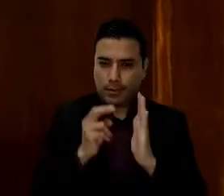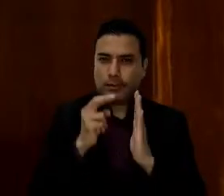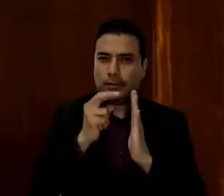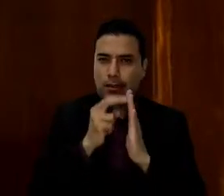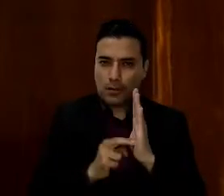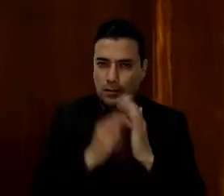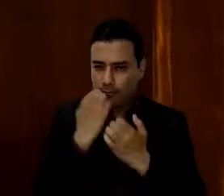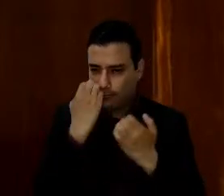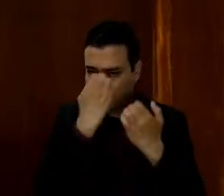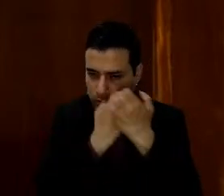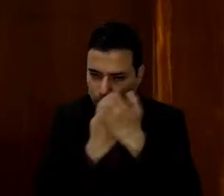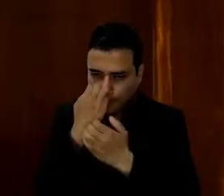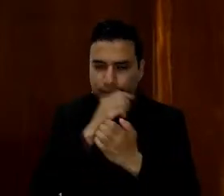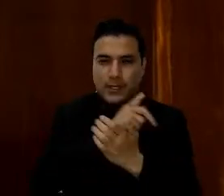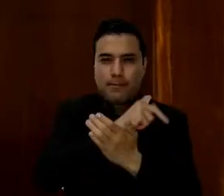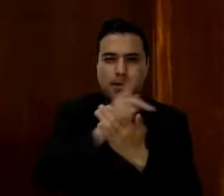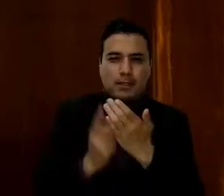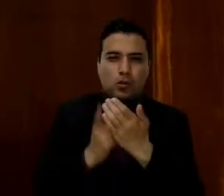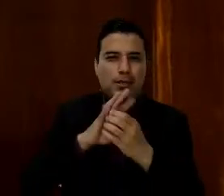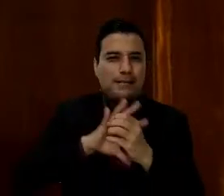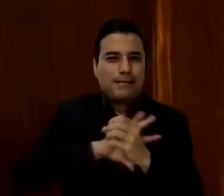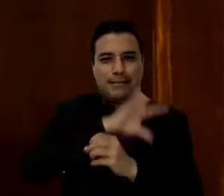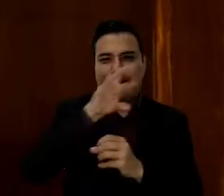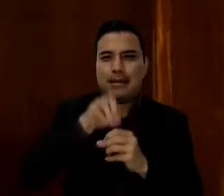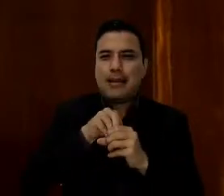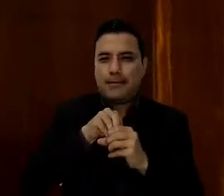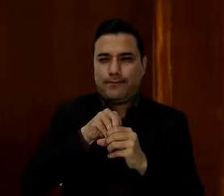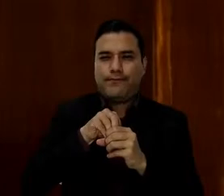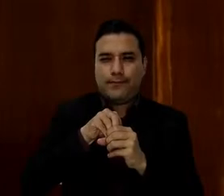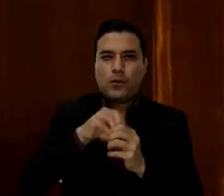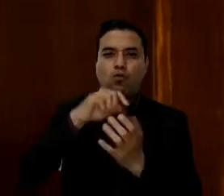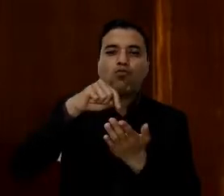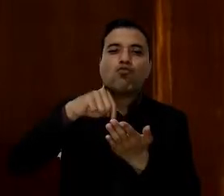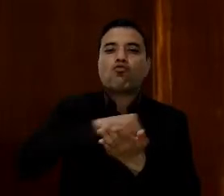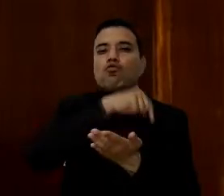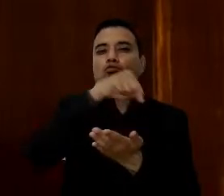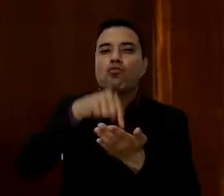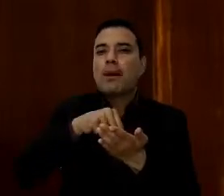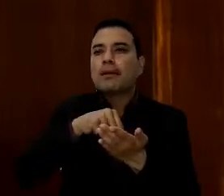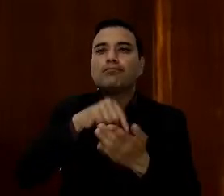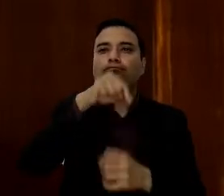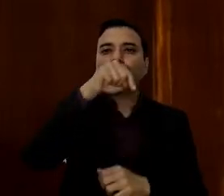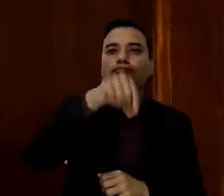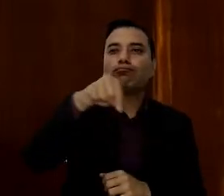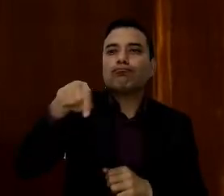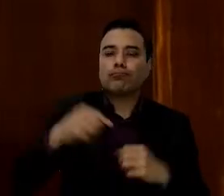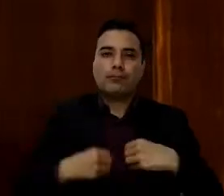vigilar la planeación integral de los asentamientos humanos,